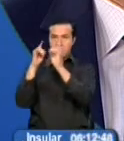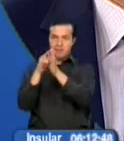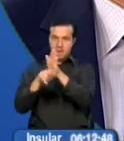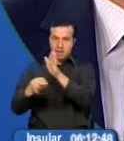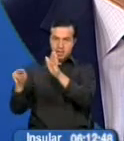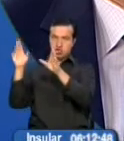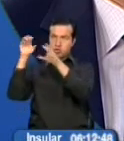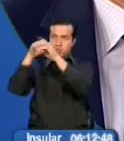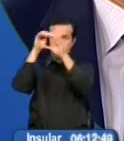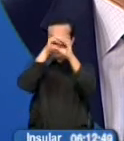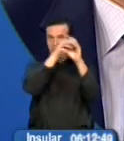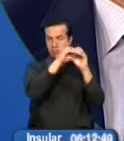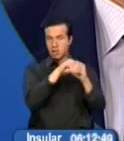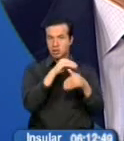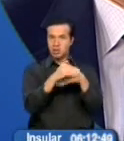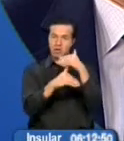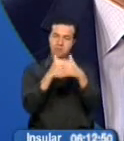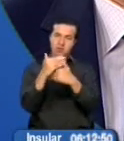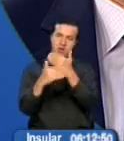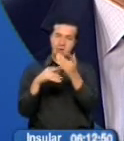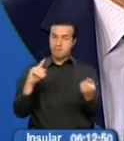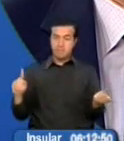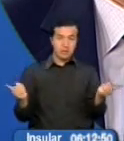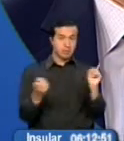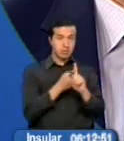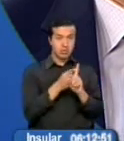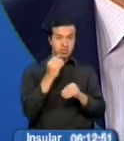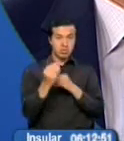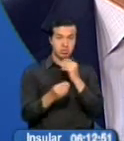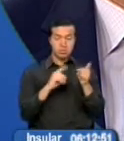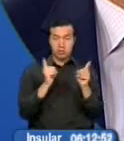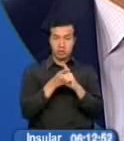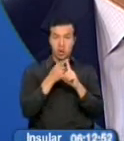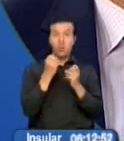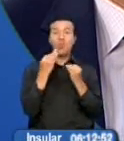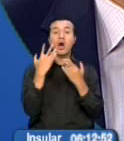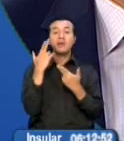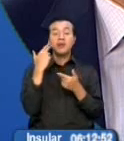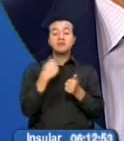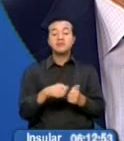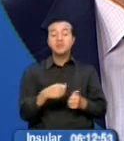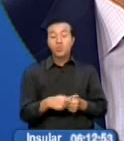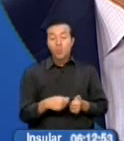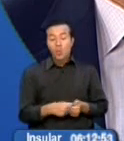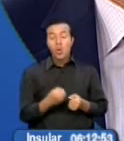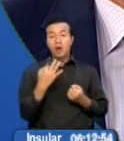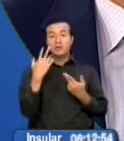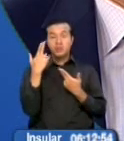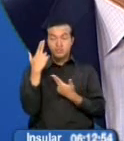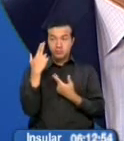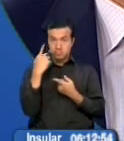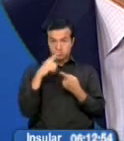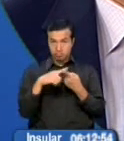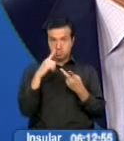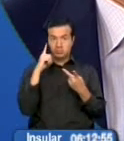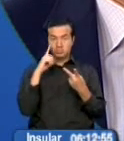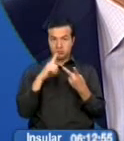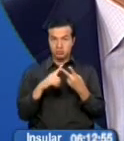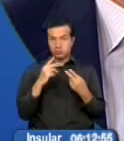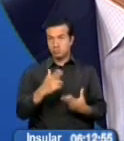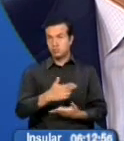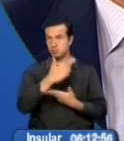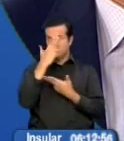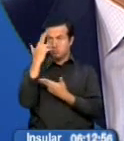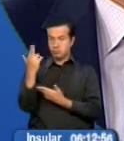va a ser en forma gradual. Es decir, lo primero que se va a hacer es un inventario de las armas, luego se van a entregar las